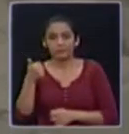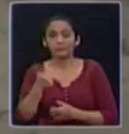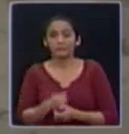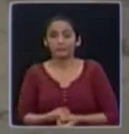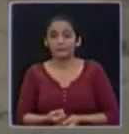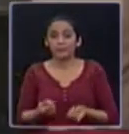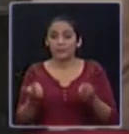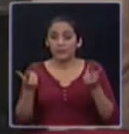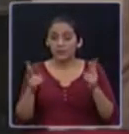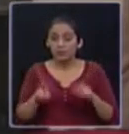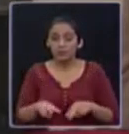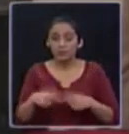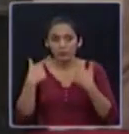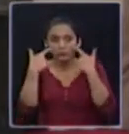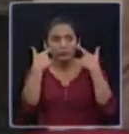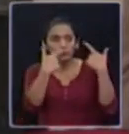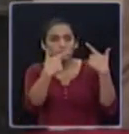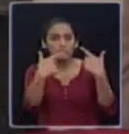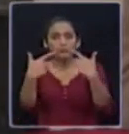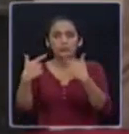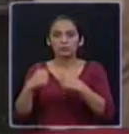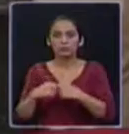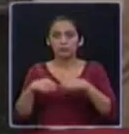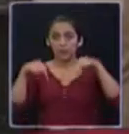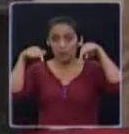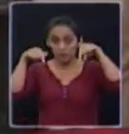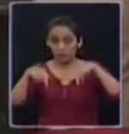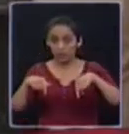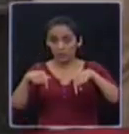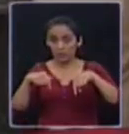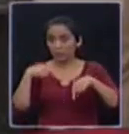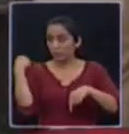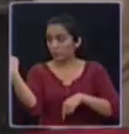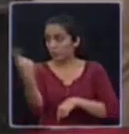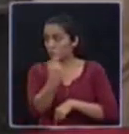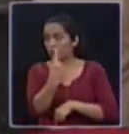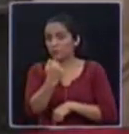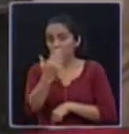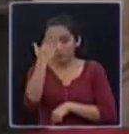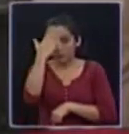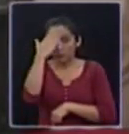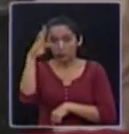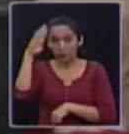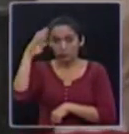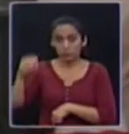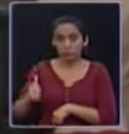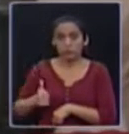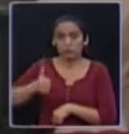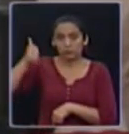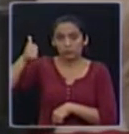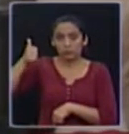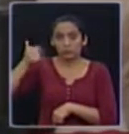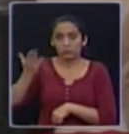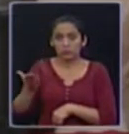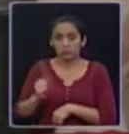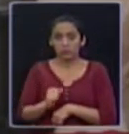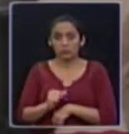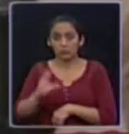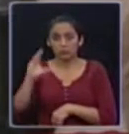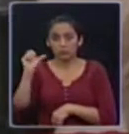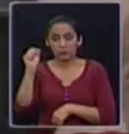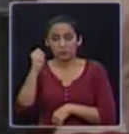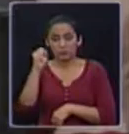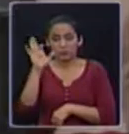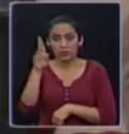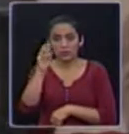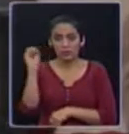el balotaje. Lo último que nosotros tenemos en cuenta es las declaraciones del ex jefe, es el comandante general del ejército, el general Castro.